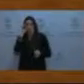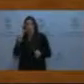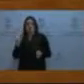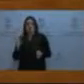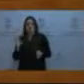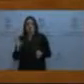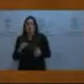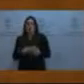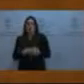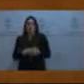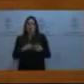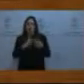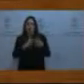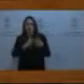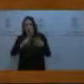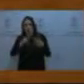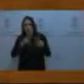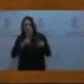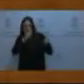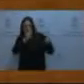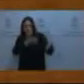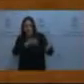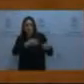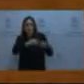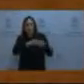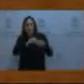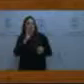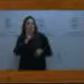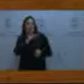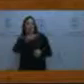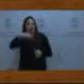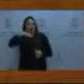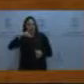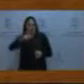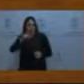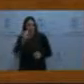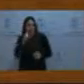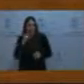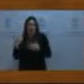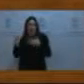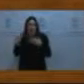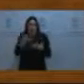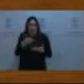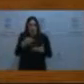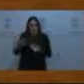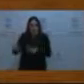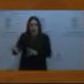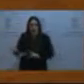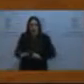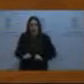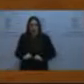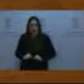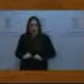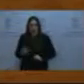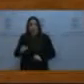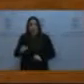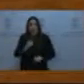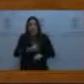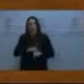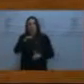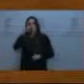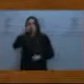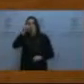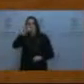Otra historia, la segunda historia que le quiero contar, es una madre soltera de aquí de Oviedo, que hace 10 años que adoptó. Tardó 1 año y medio en obtener